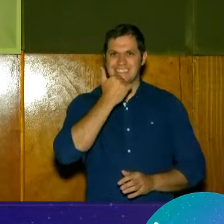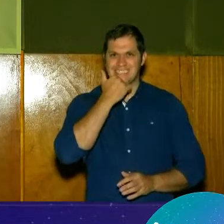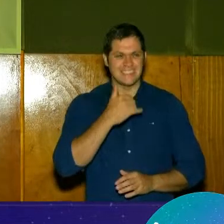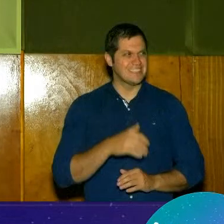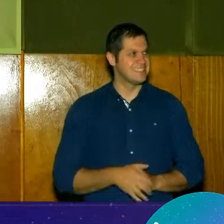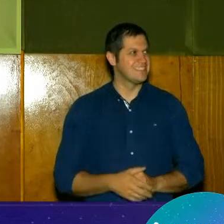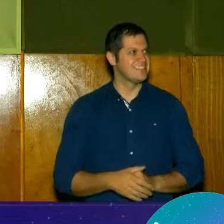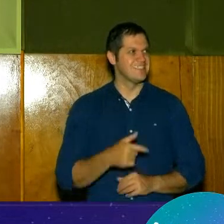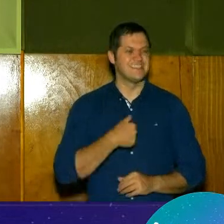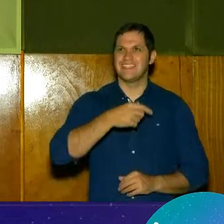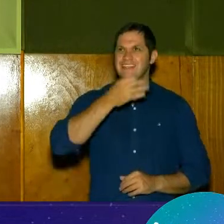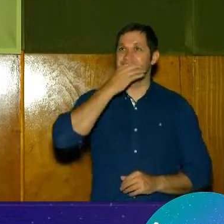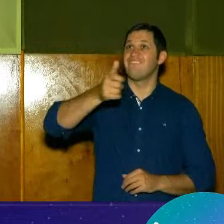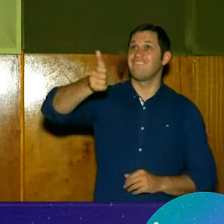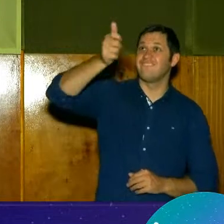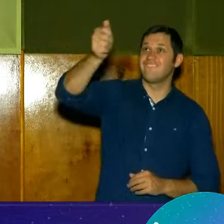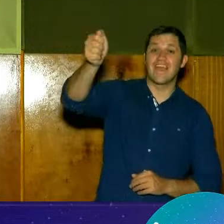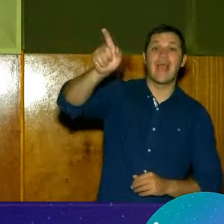adelante en el tiempo